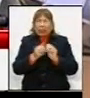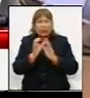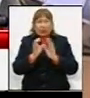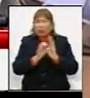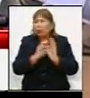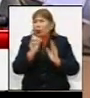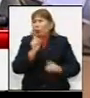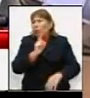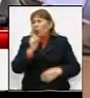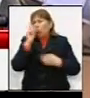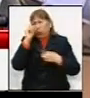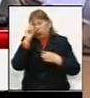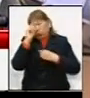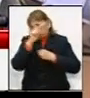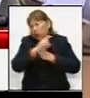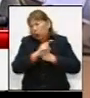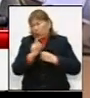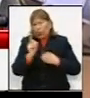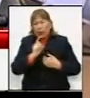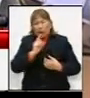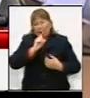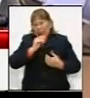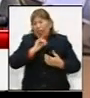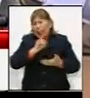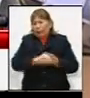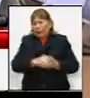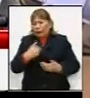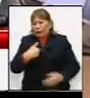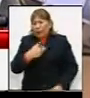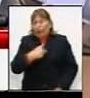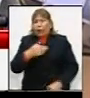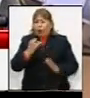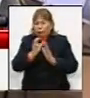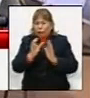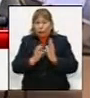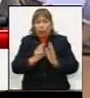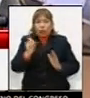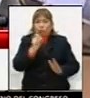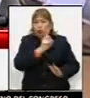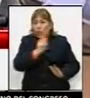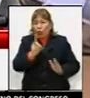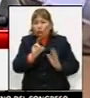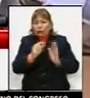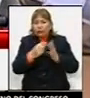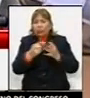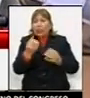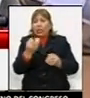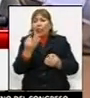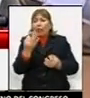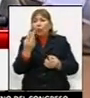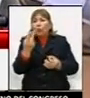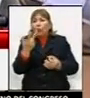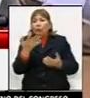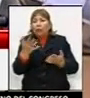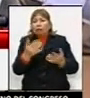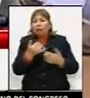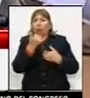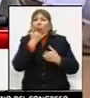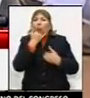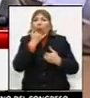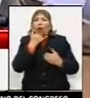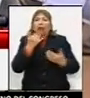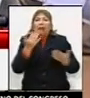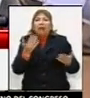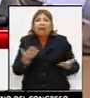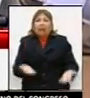Difícil. Entonces, y es por eso que en las constituciones no se señala el número. Es un error que